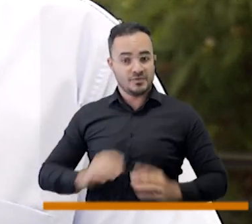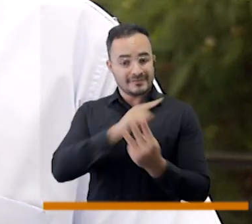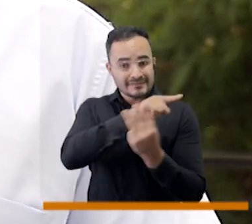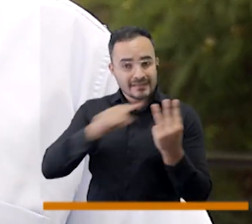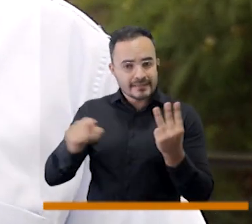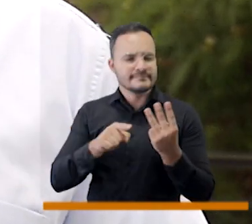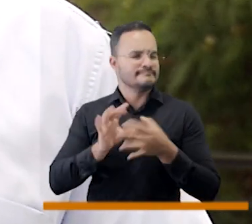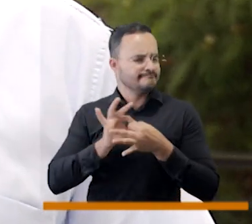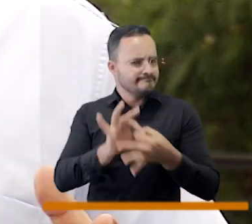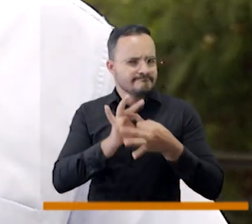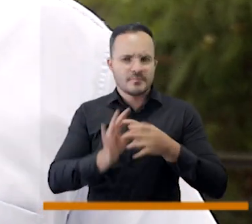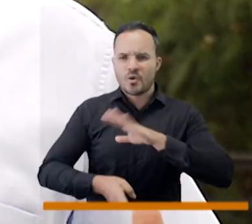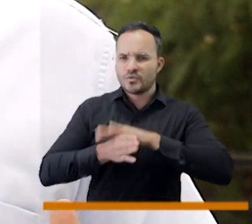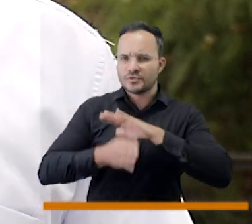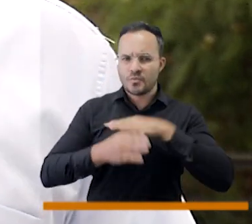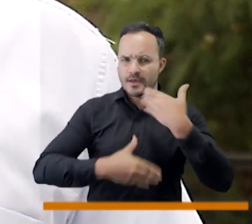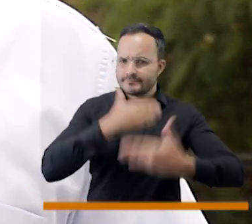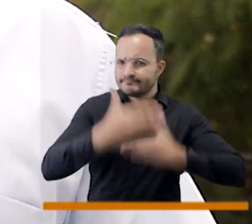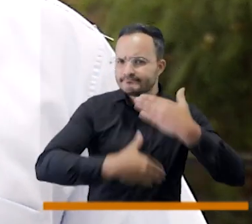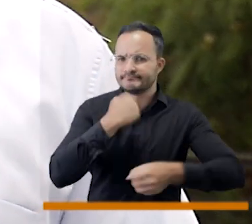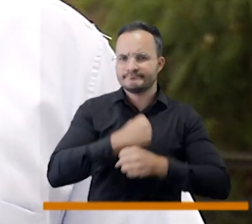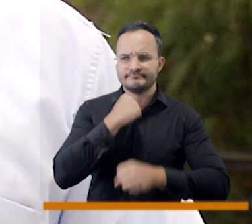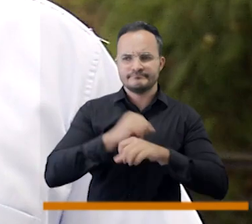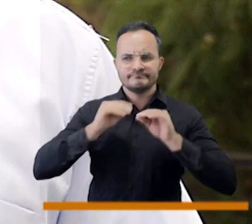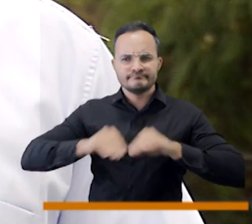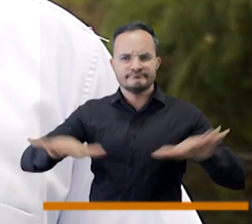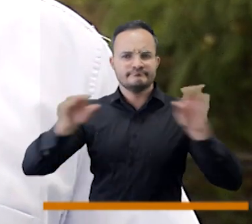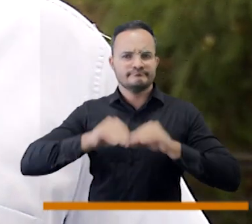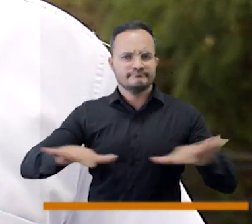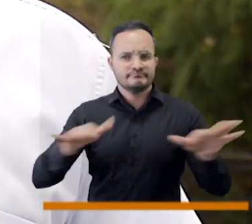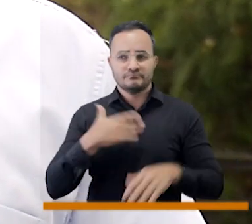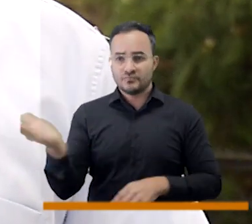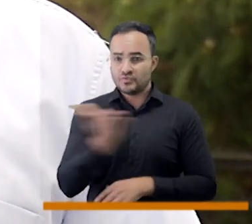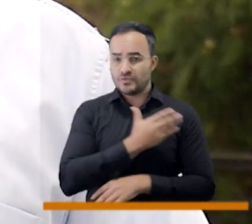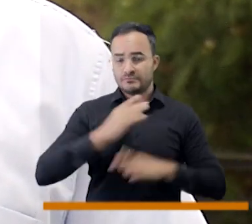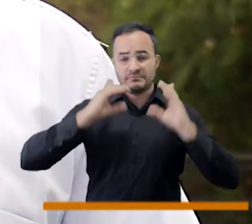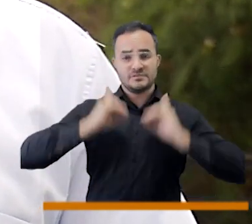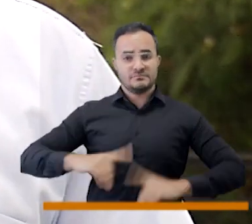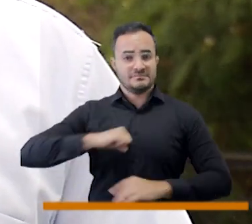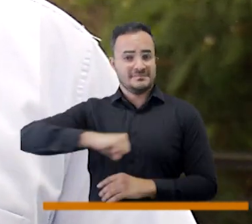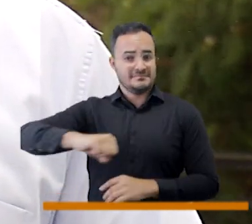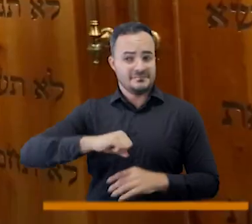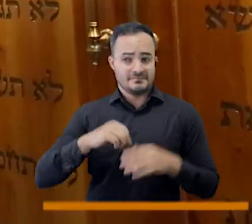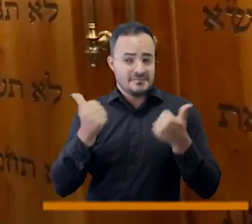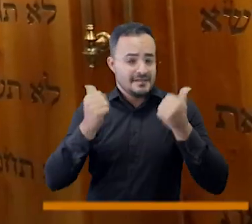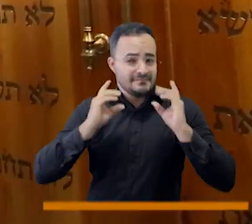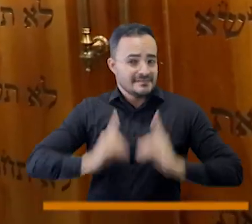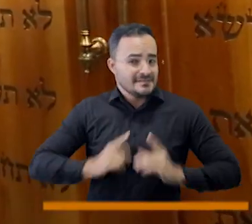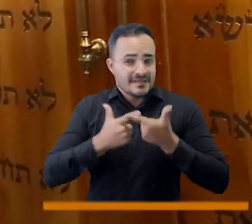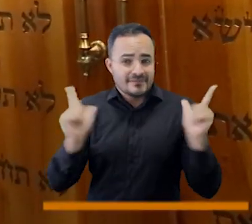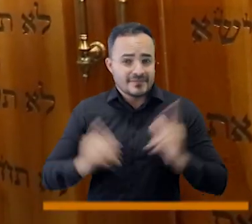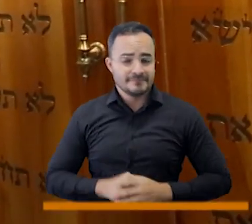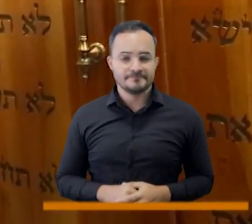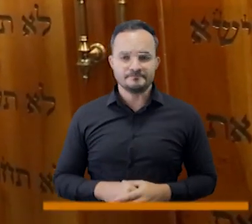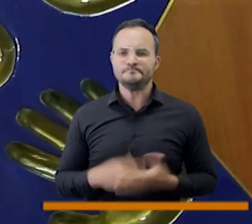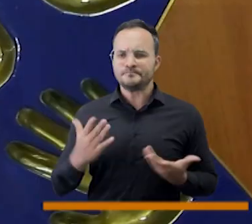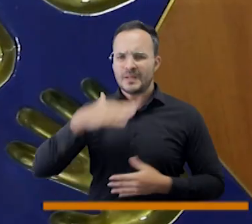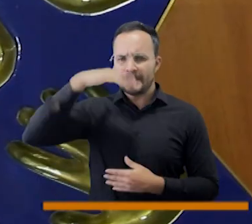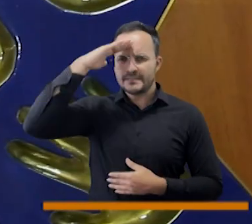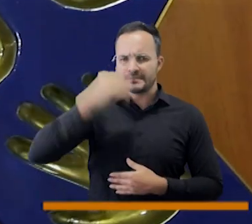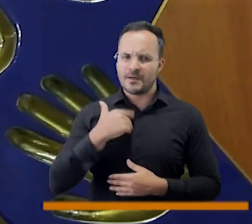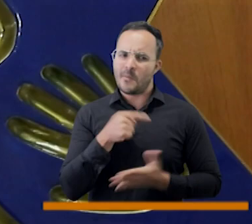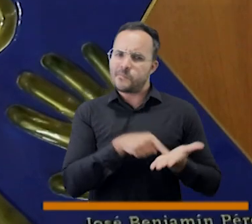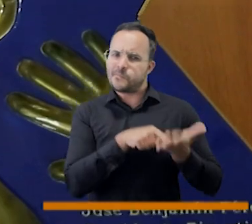en pos de propender y de generar espacios para esta actividad en medio del distrito de Medellín. Medellín cuenta con una